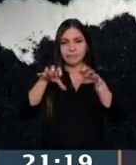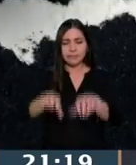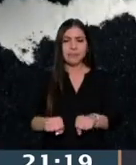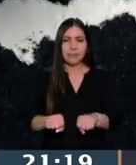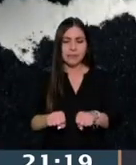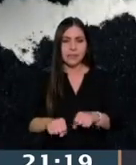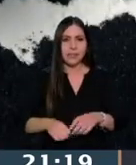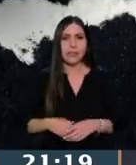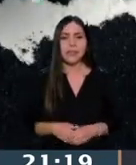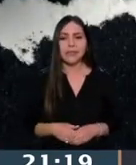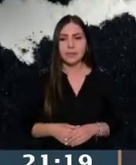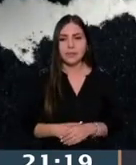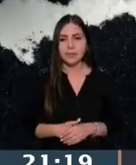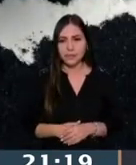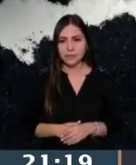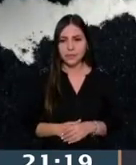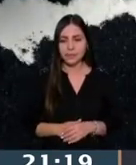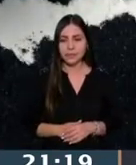Infodemia.